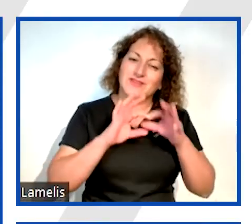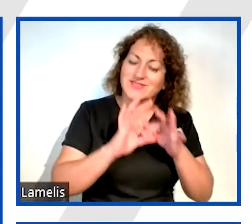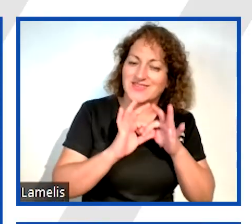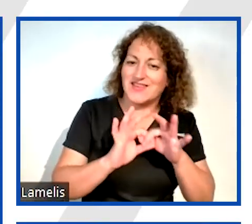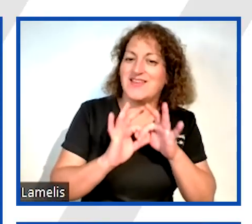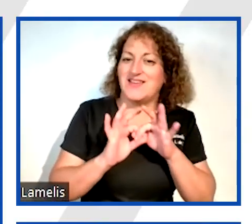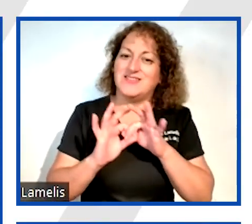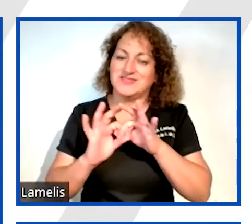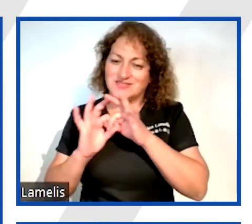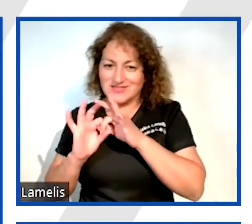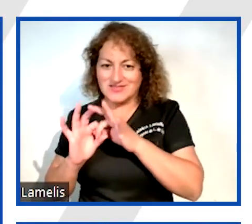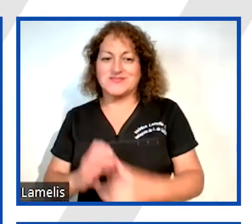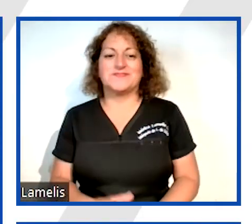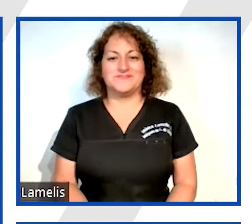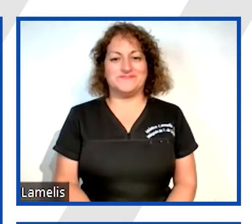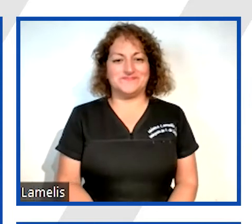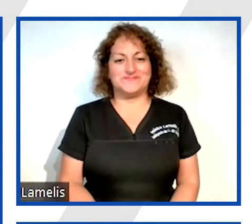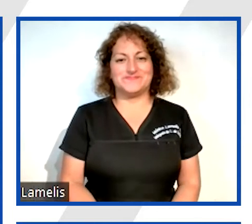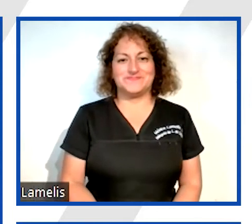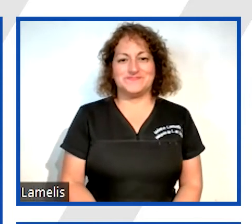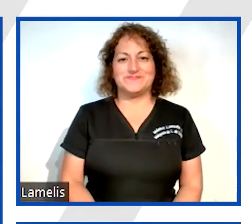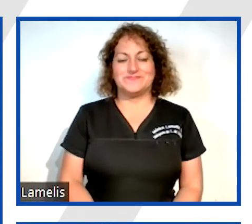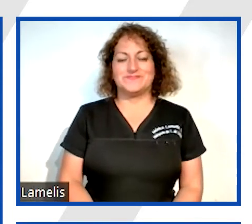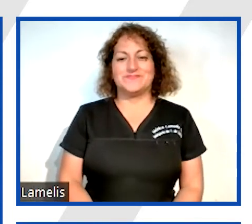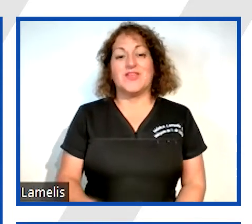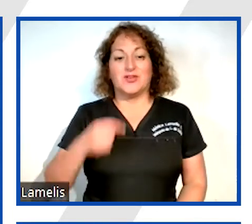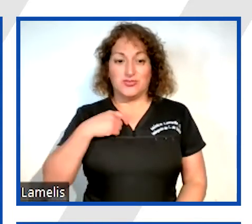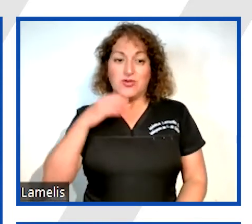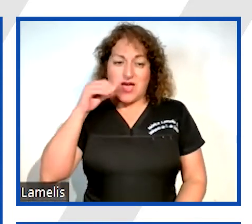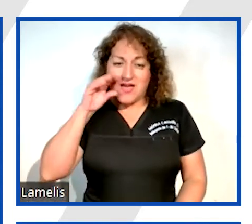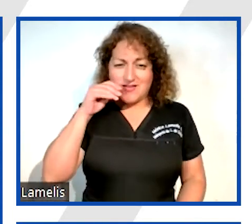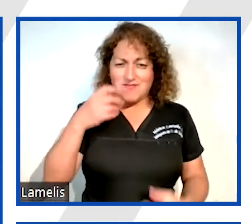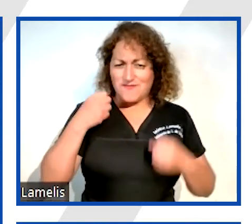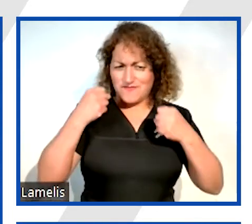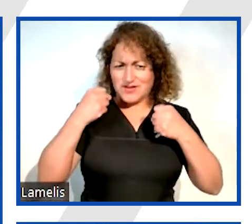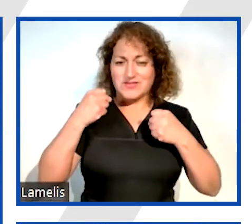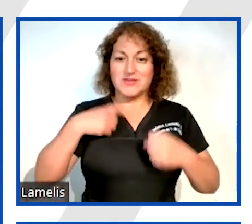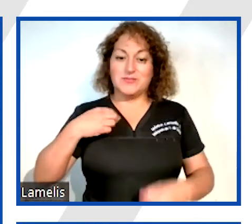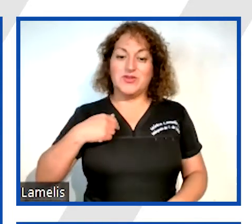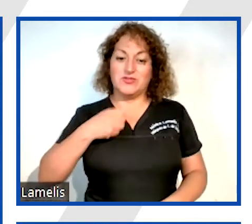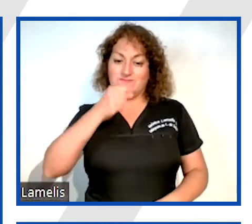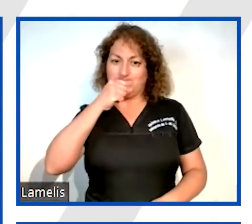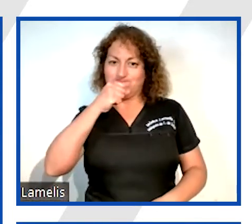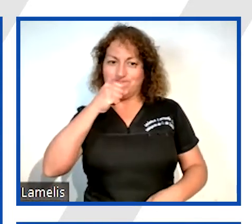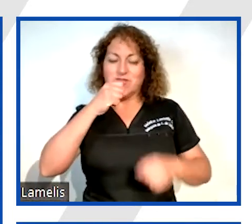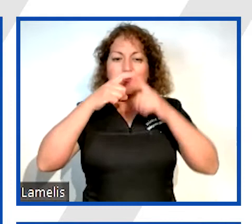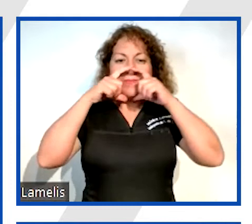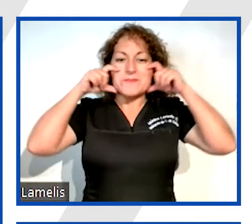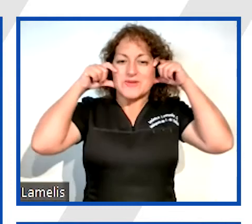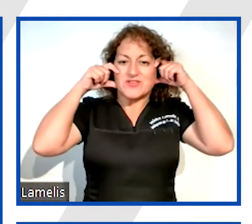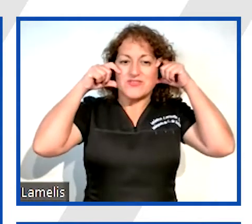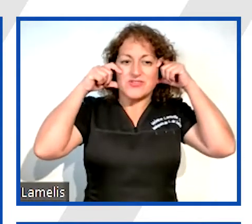gracias a los fuertes pero lo voy a hacer con micrófono igual porque como estamos con mascarilla a veces no se escucha